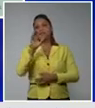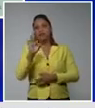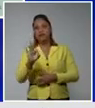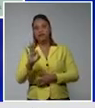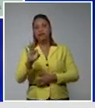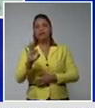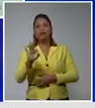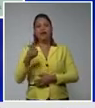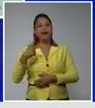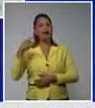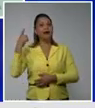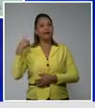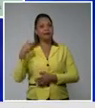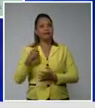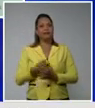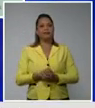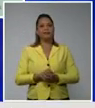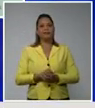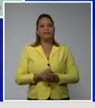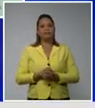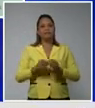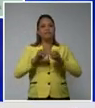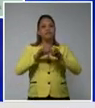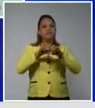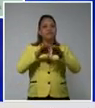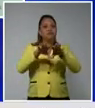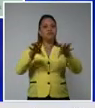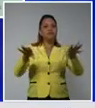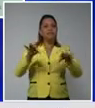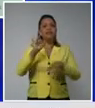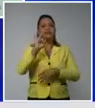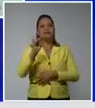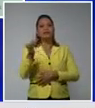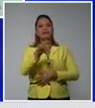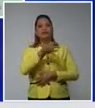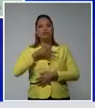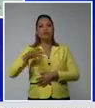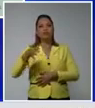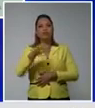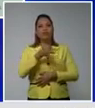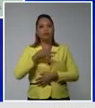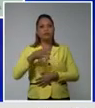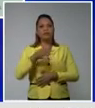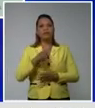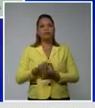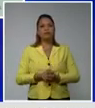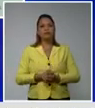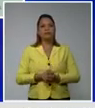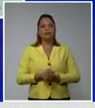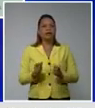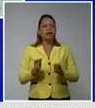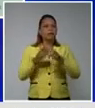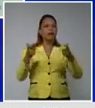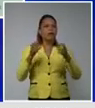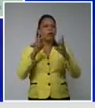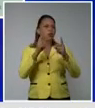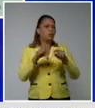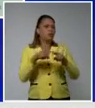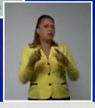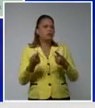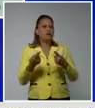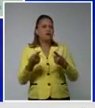ayer, además disperso en 7 municipios. El mayor número en el